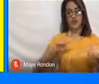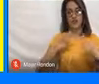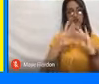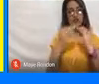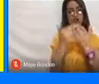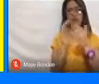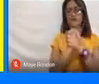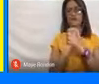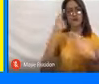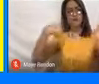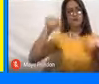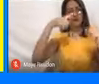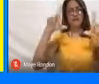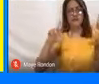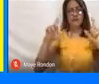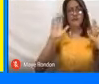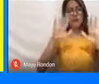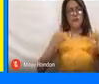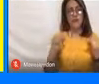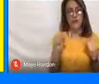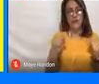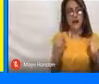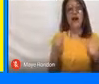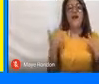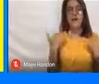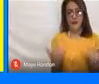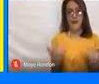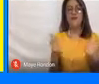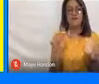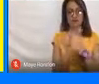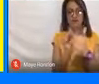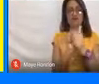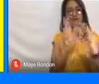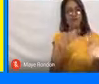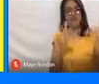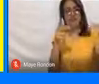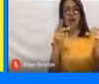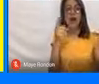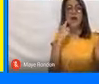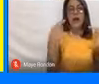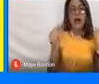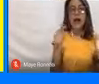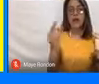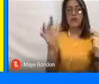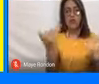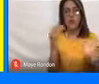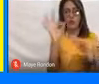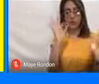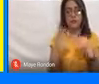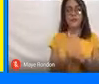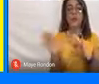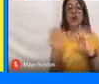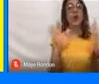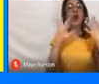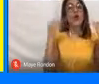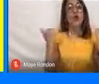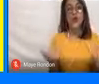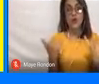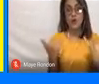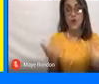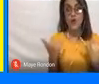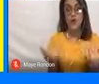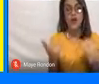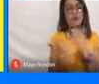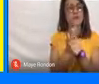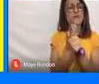Amigos del Turismo para Bogotá, y los acompañaré en esta transmisión como moderadora. En esta sesión vamos a usar la siguiente